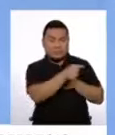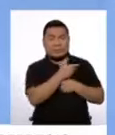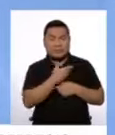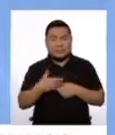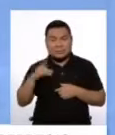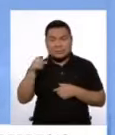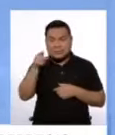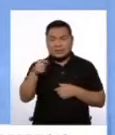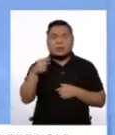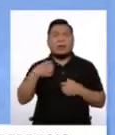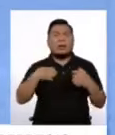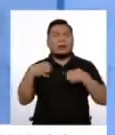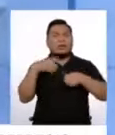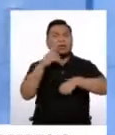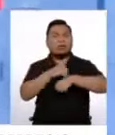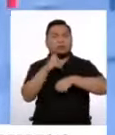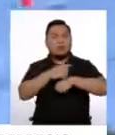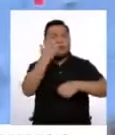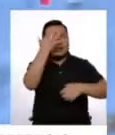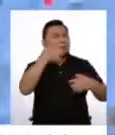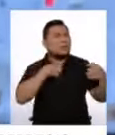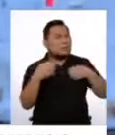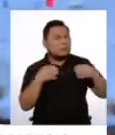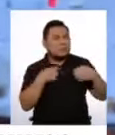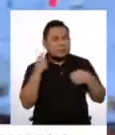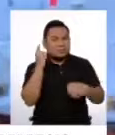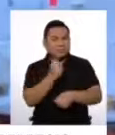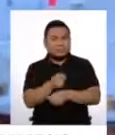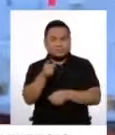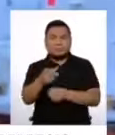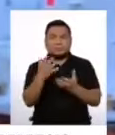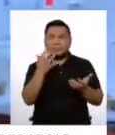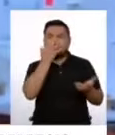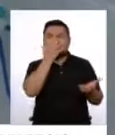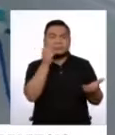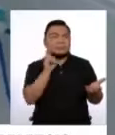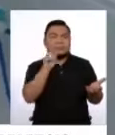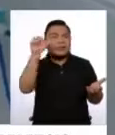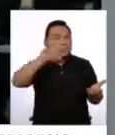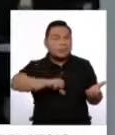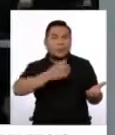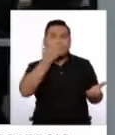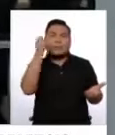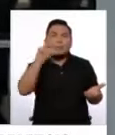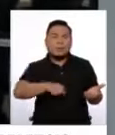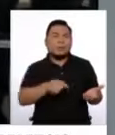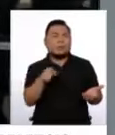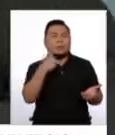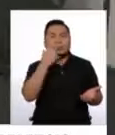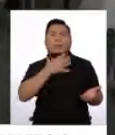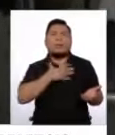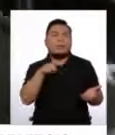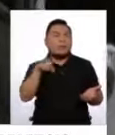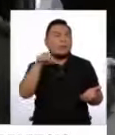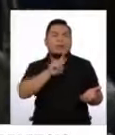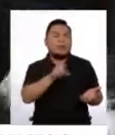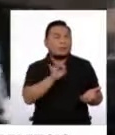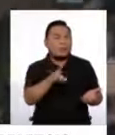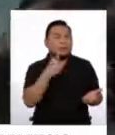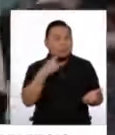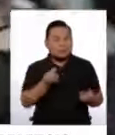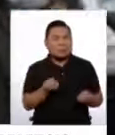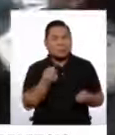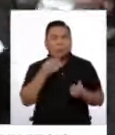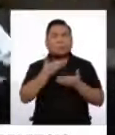destapó con el reclamo de los médicos de cuidados intensivos que denunciaron que las máquinas no eran adecuadas para las unidades de terapia intensiva.